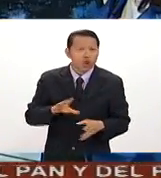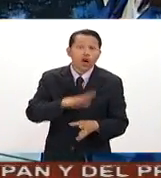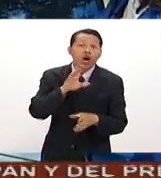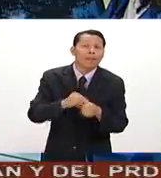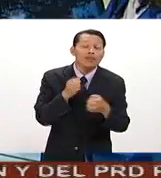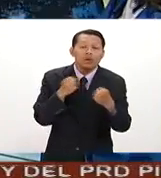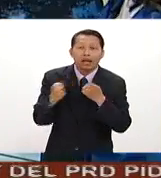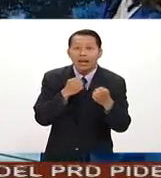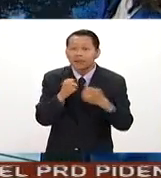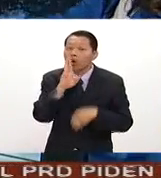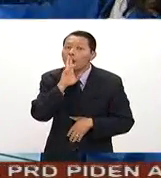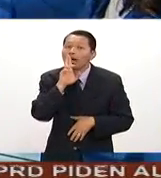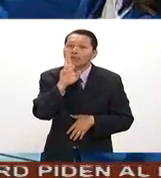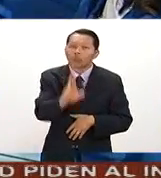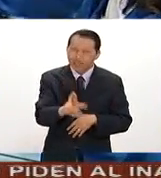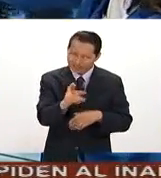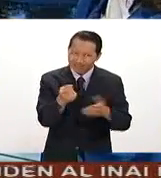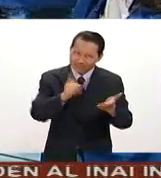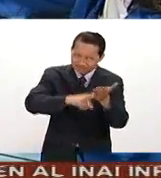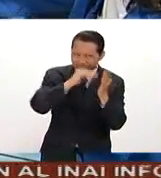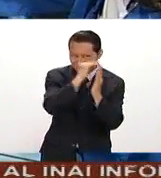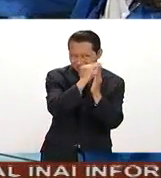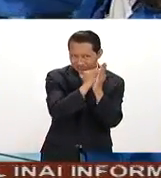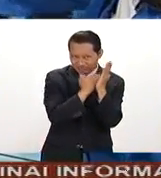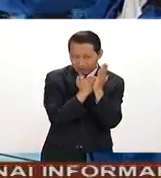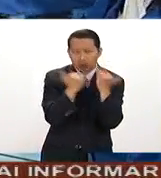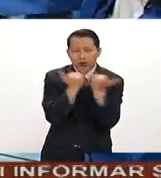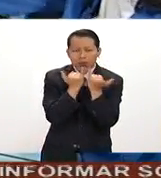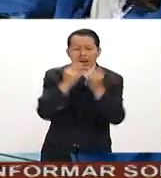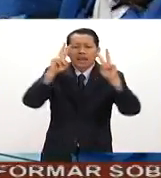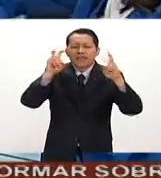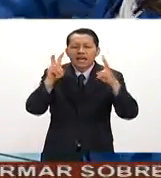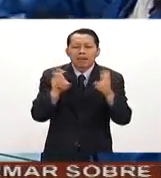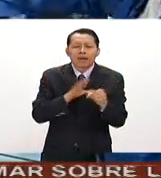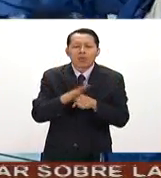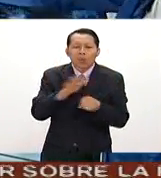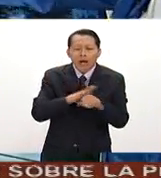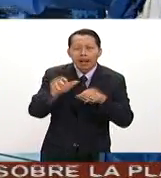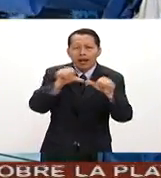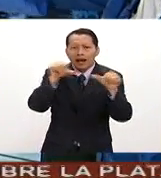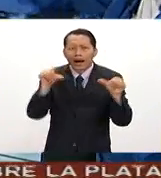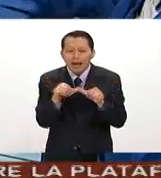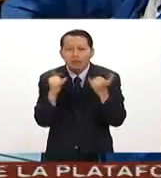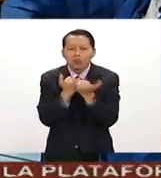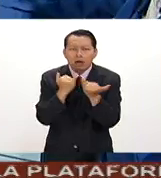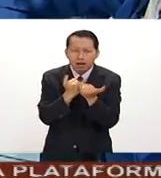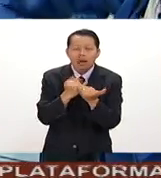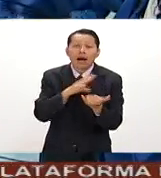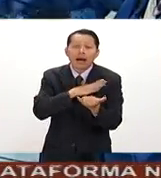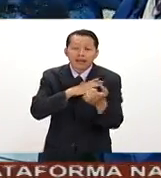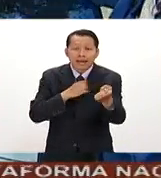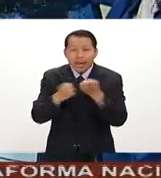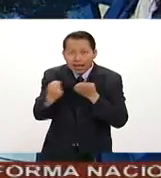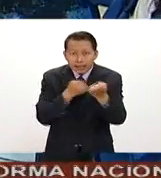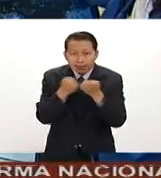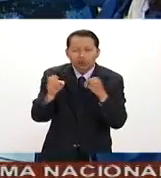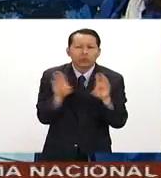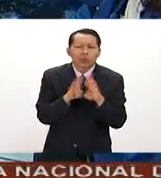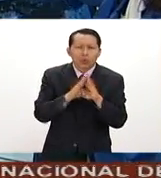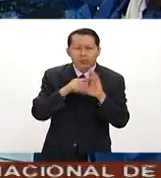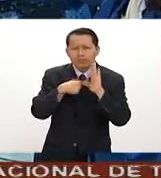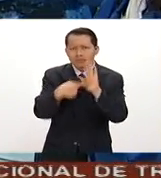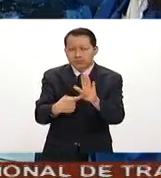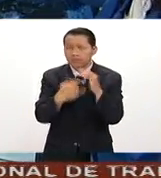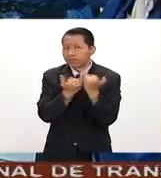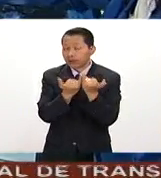que ha contestado, cuál es el tema que se ha abordado, de qué área, de qué forma se ha presentado el ejercicio, si